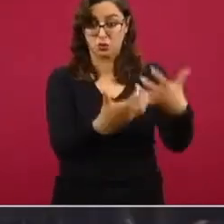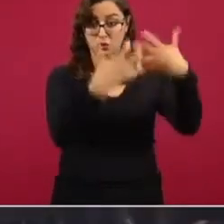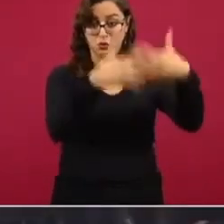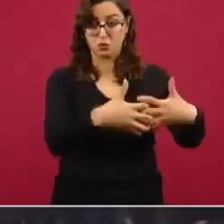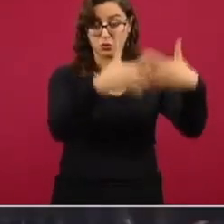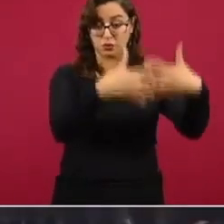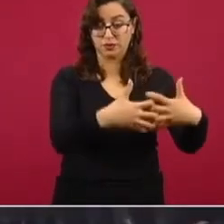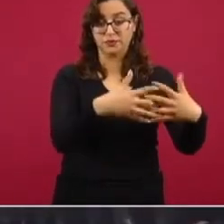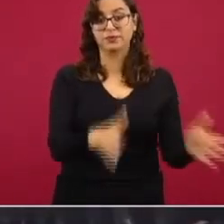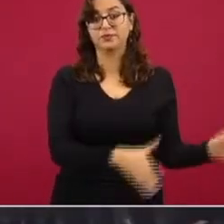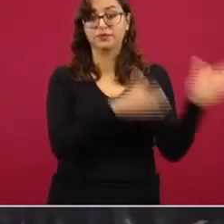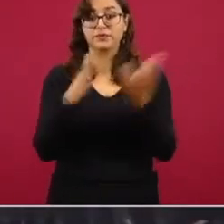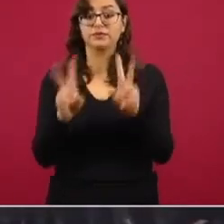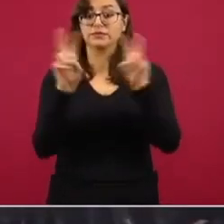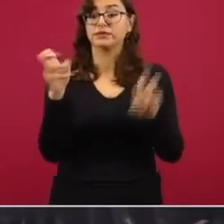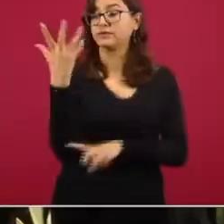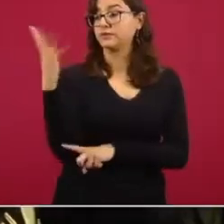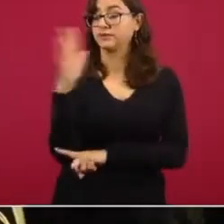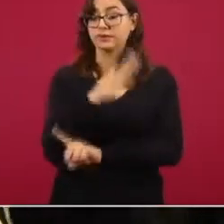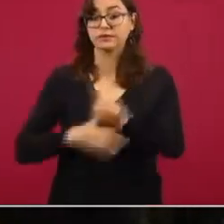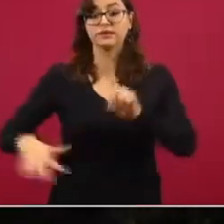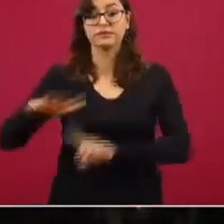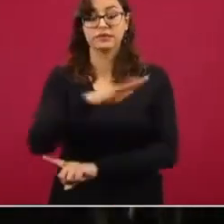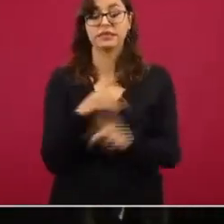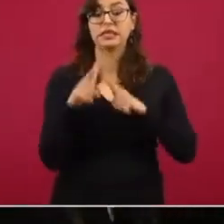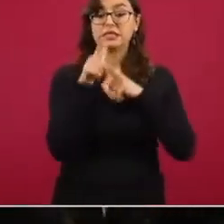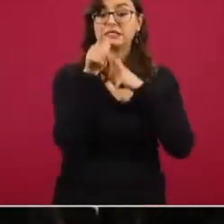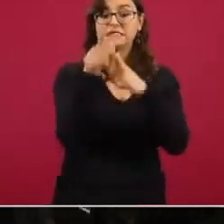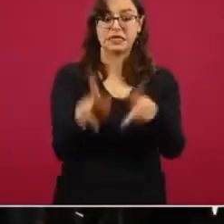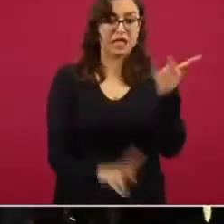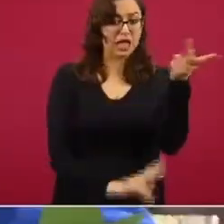En materia de sustentabilidad, continúa el desarrollo de plantas